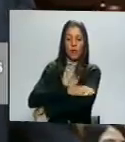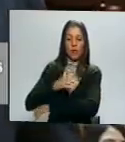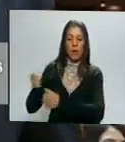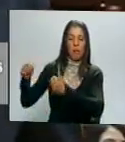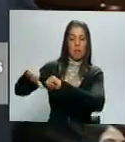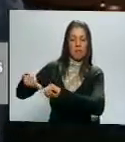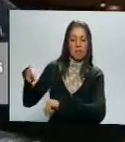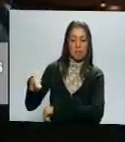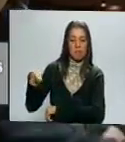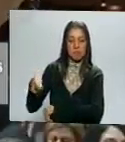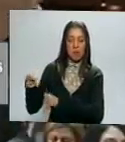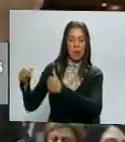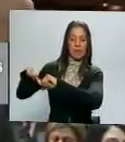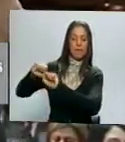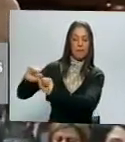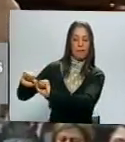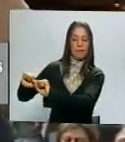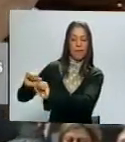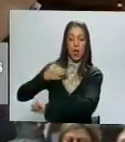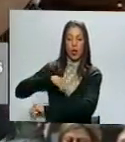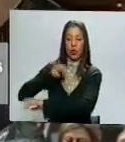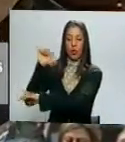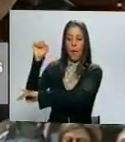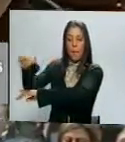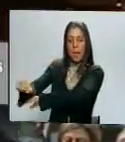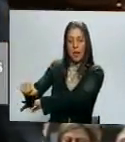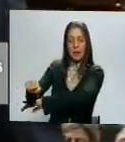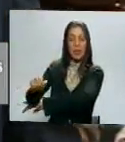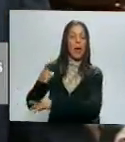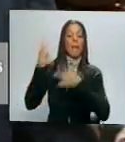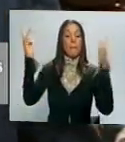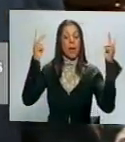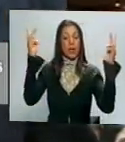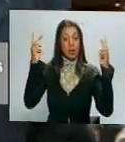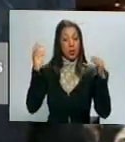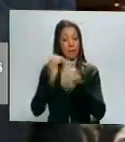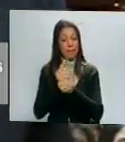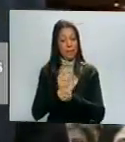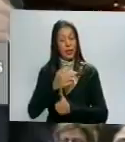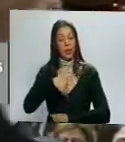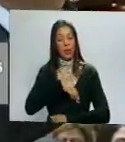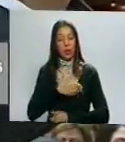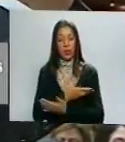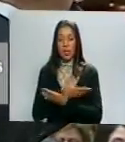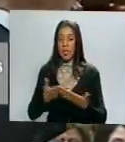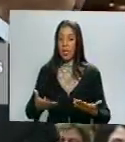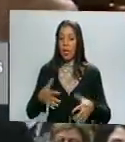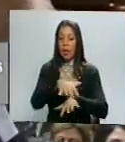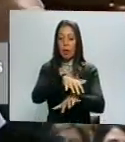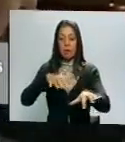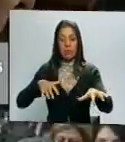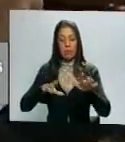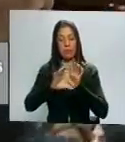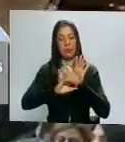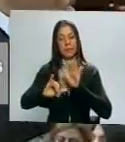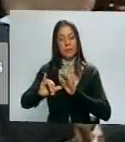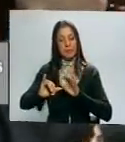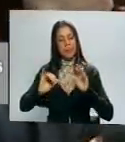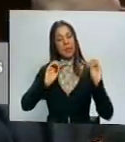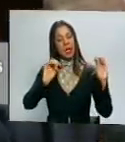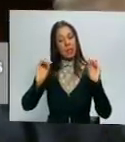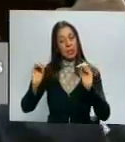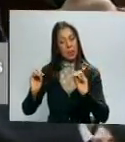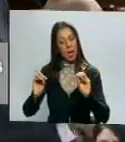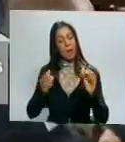que lo derrotaremos. Por eso, compatriotas, compañeros y compañeras constituyentes, presidenta, junta directiva, yo los invito,